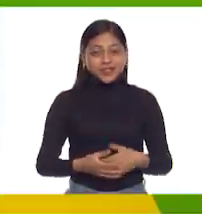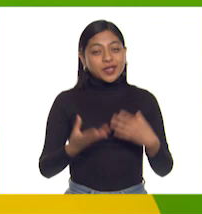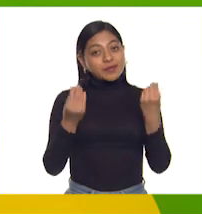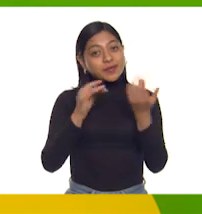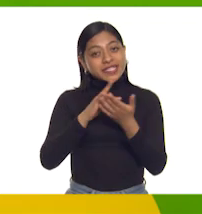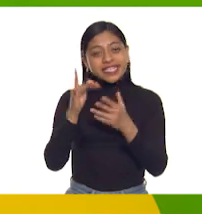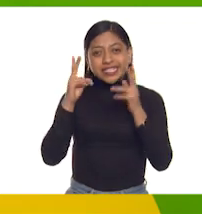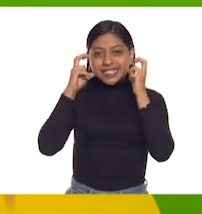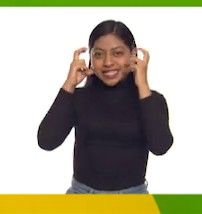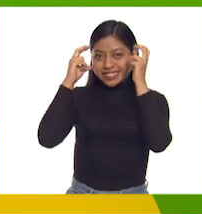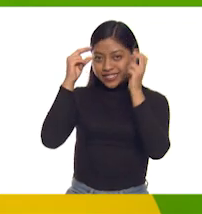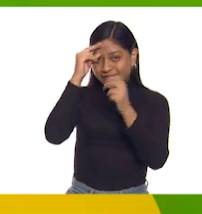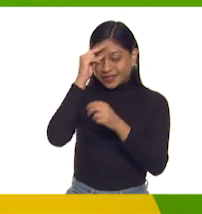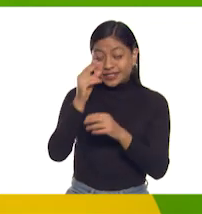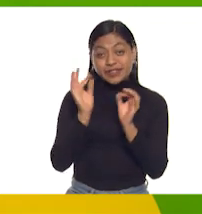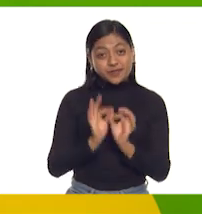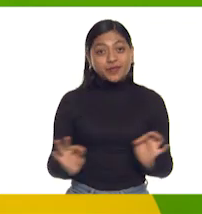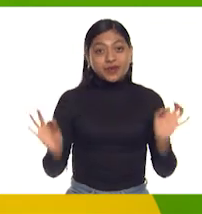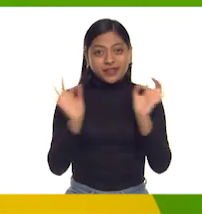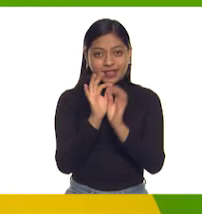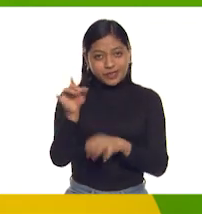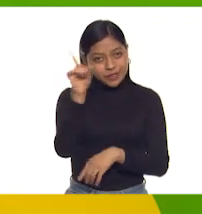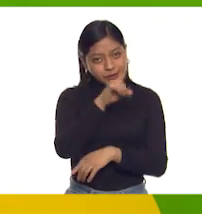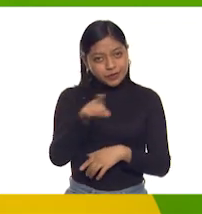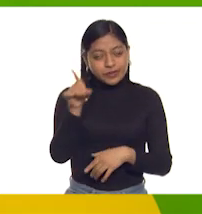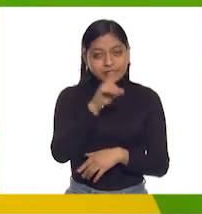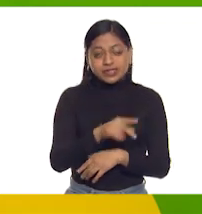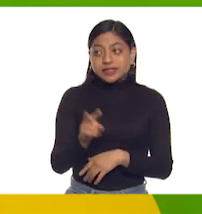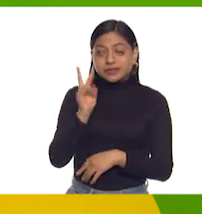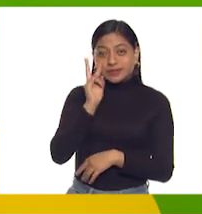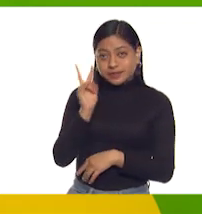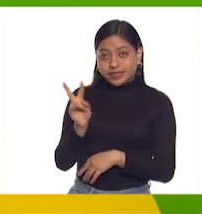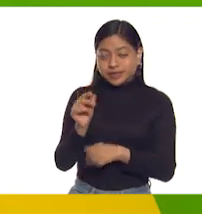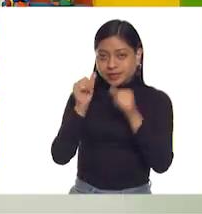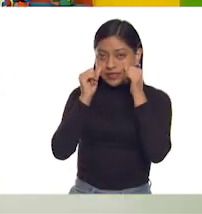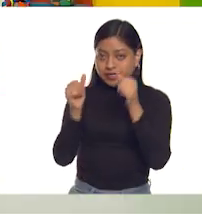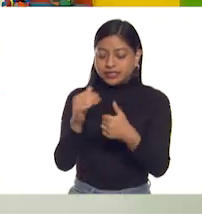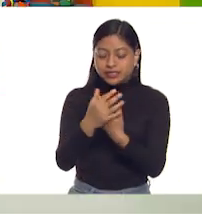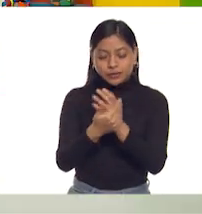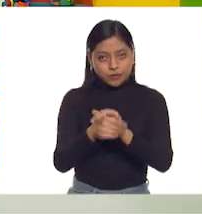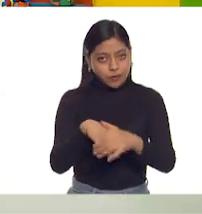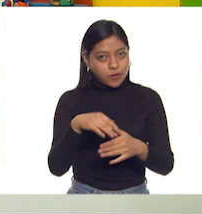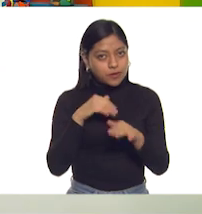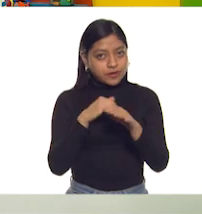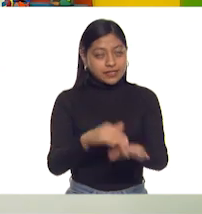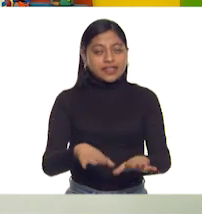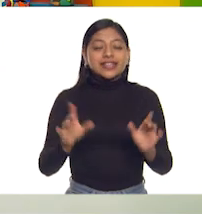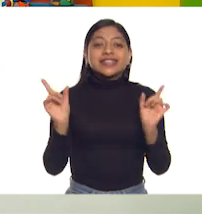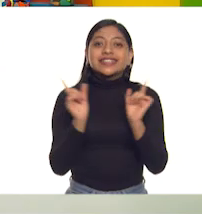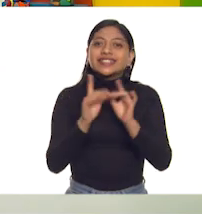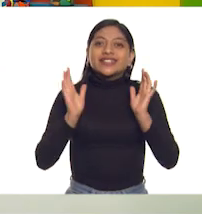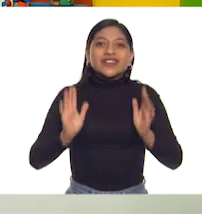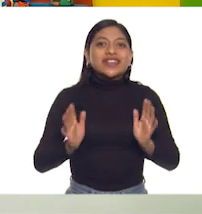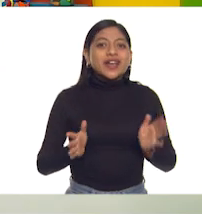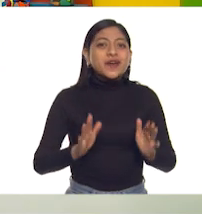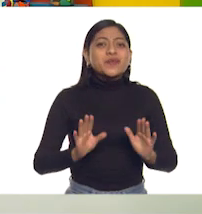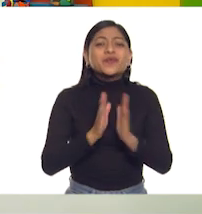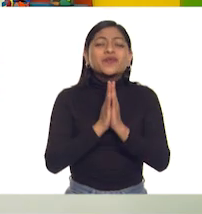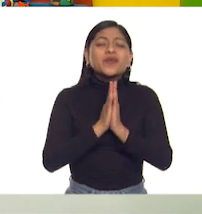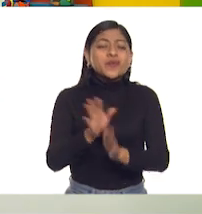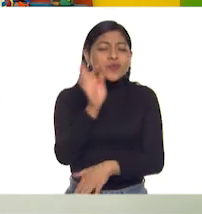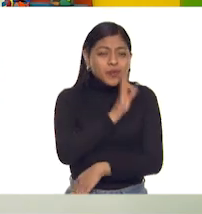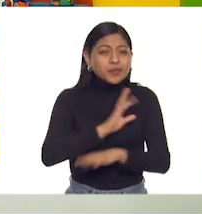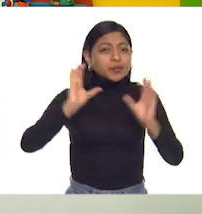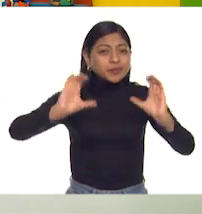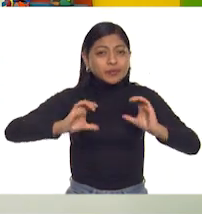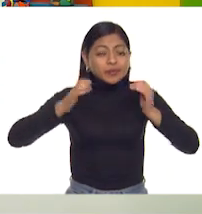Muchas gracias, Ajolisto. Es muy importante seguir escuchando tus consejos. ¡Ay, ahora sí, Carla, por favor! ¿Ya podemos